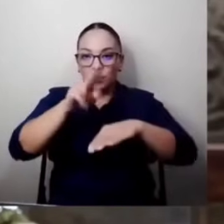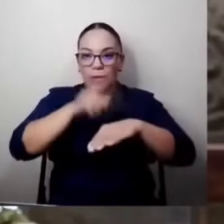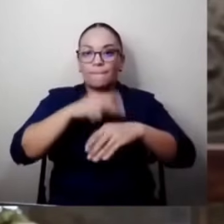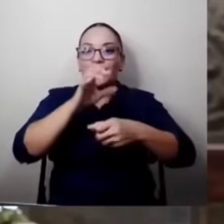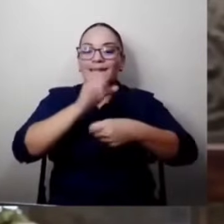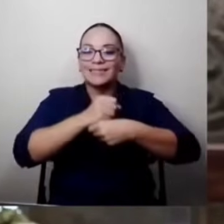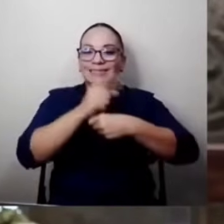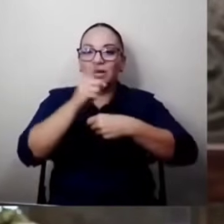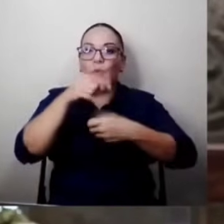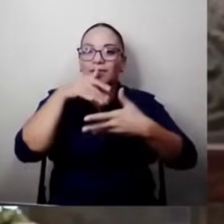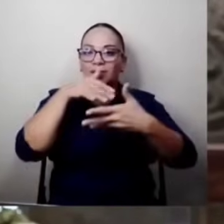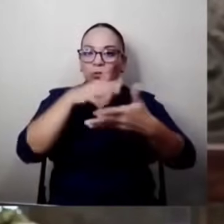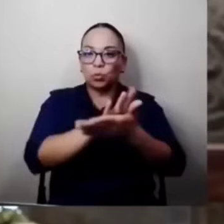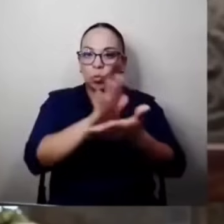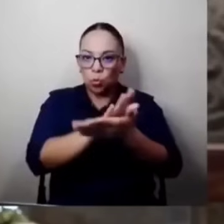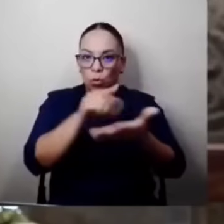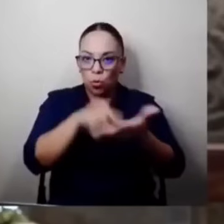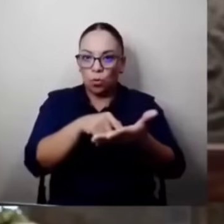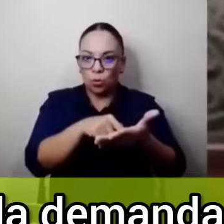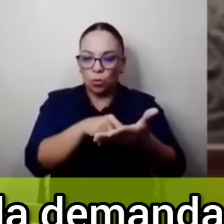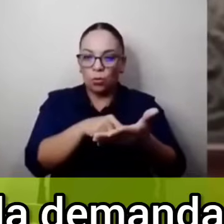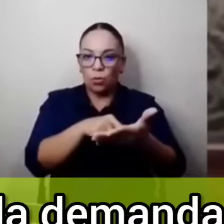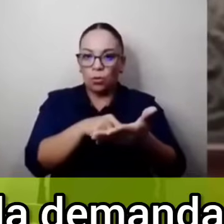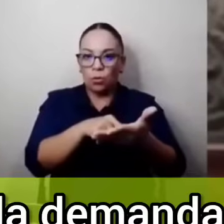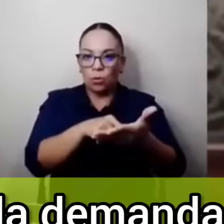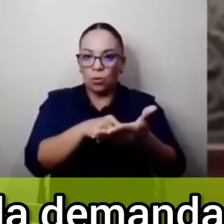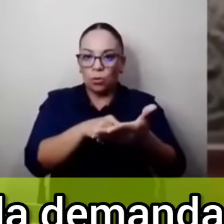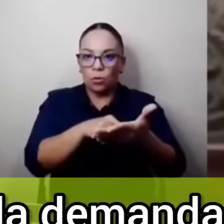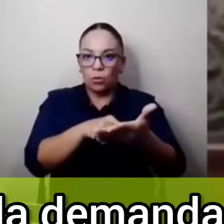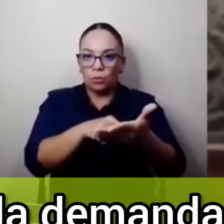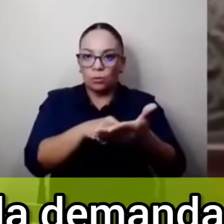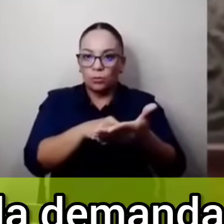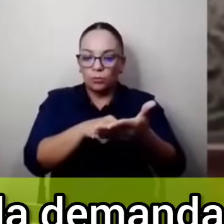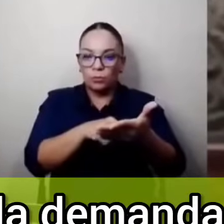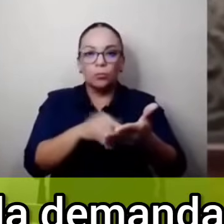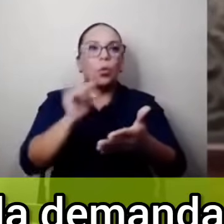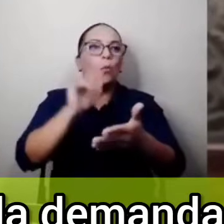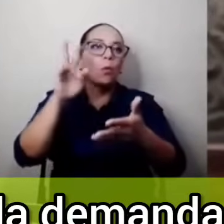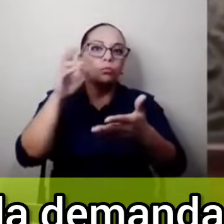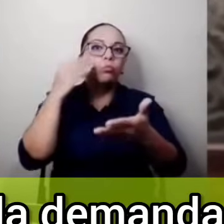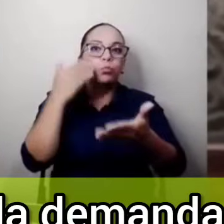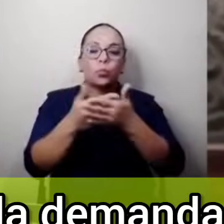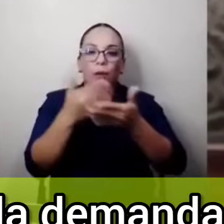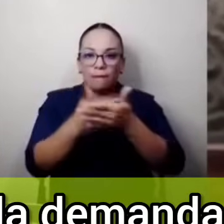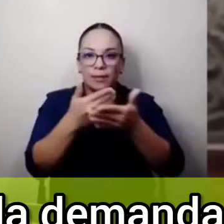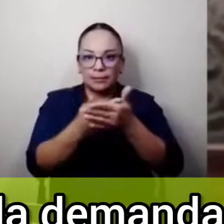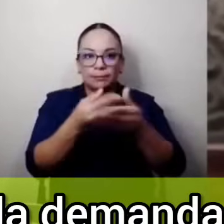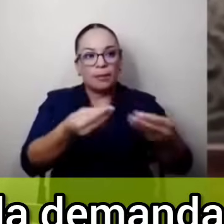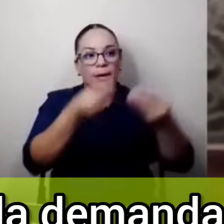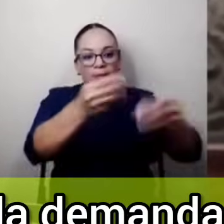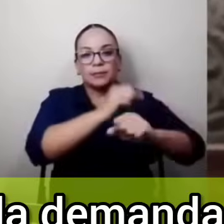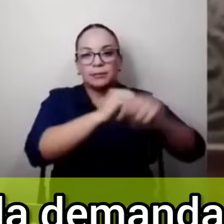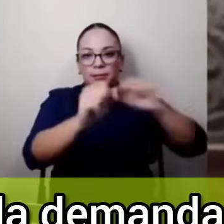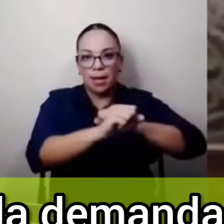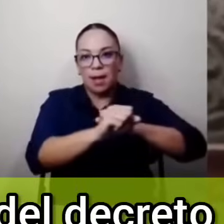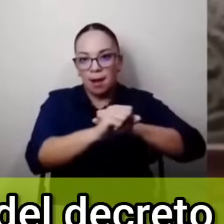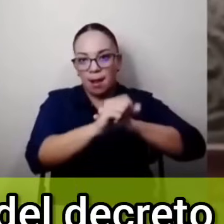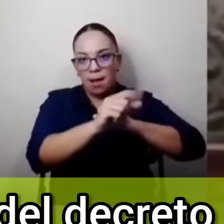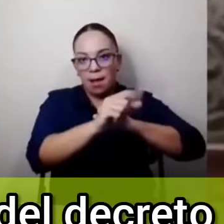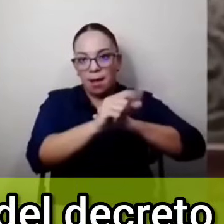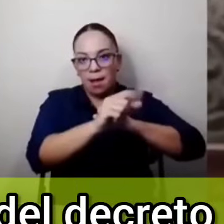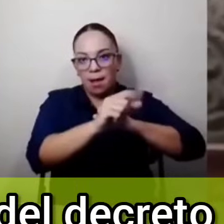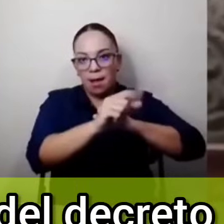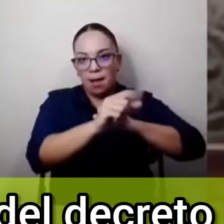incluye como parte del compendio de pruebas que, ante la Sala, a razón de la demanda que